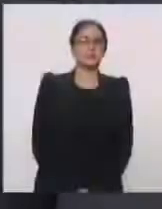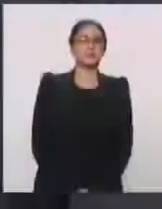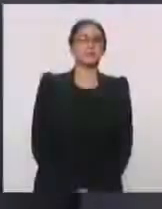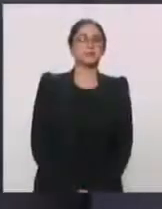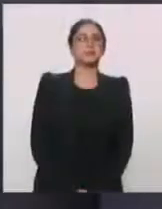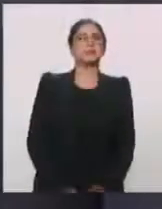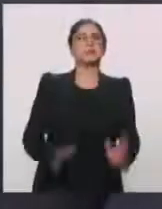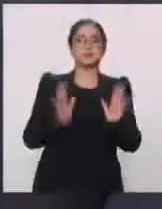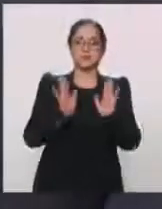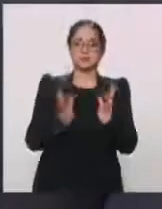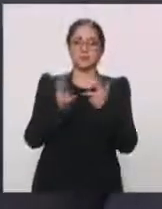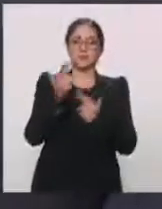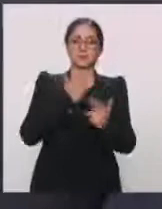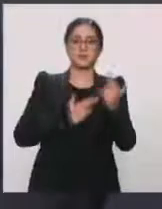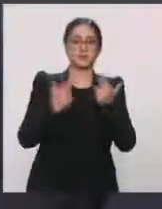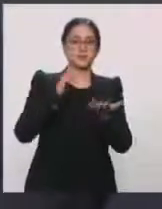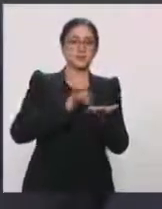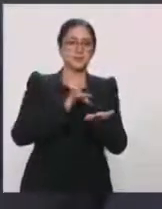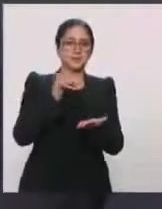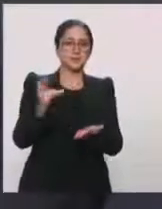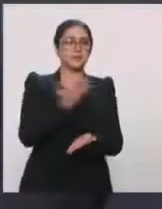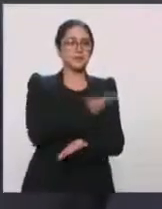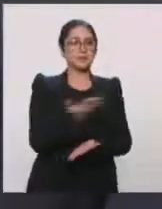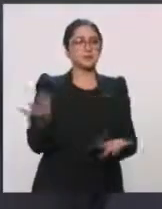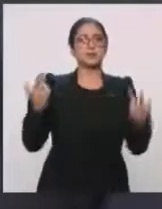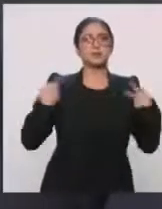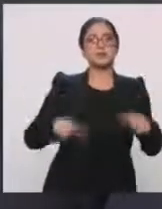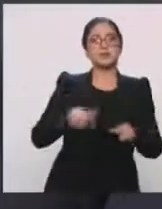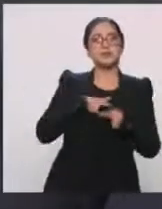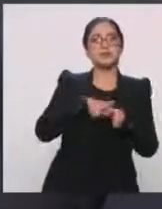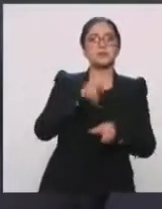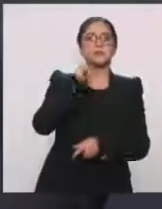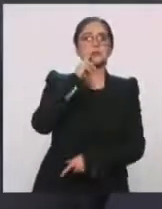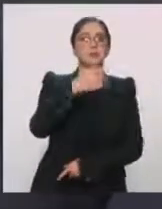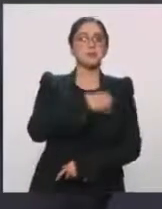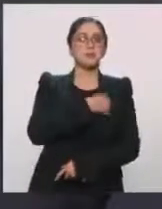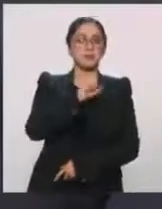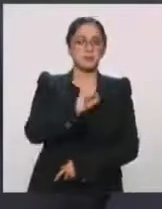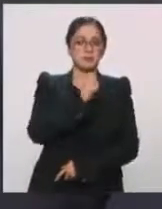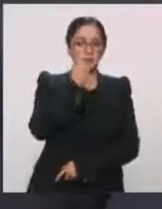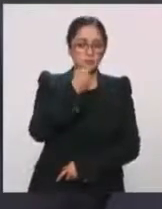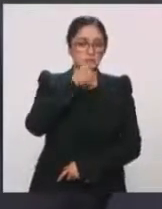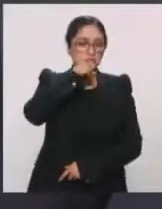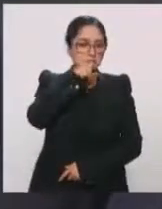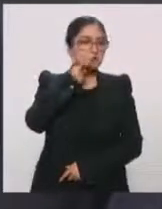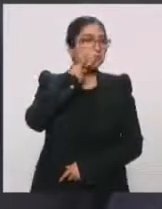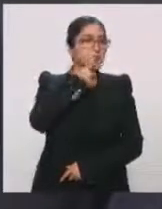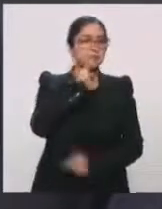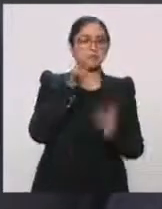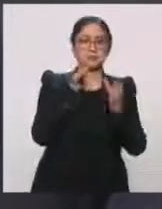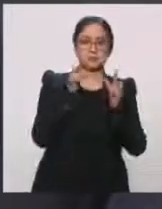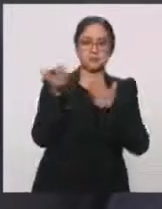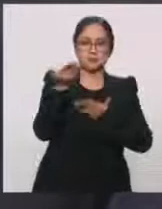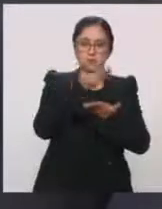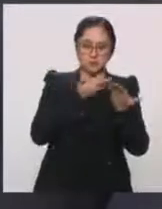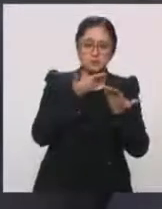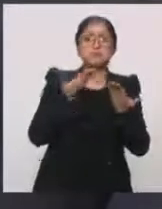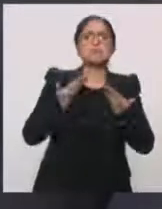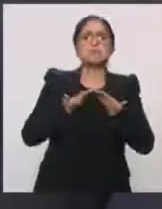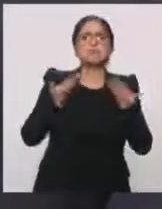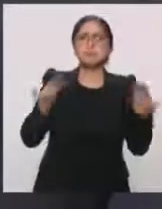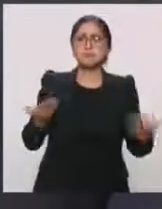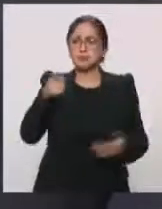Ya estamos de regreso en casa. Gracias a quienes permanecen en la señal de Capital 21 y también a quienes siguen nuestra transmisión en las redes sociales. Y sí, es momento de